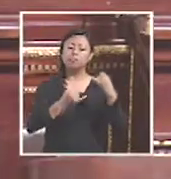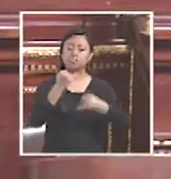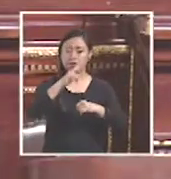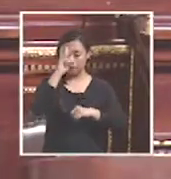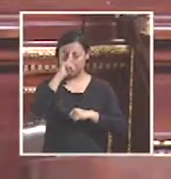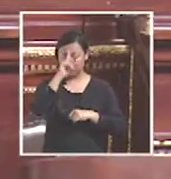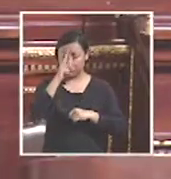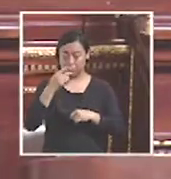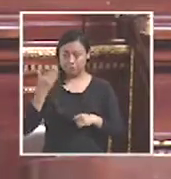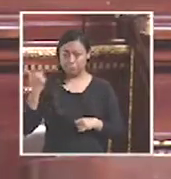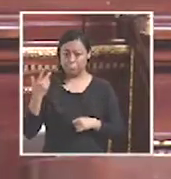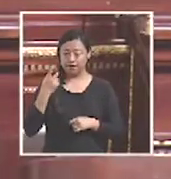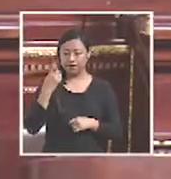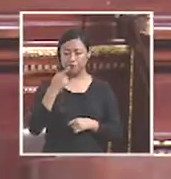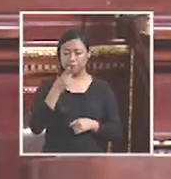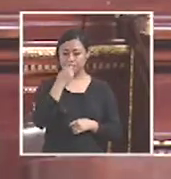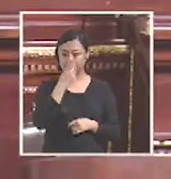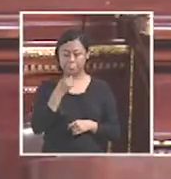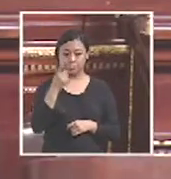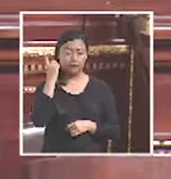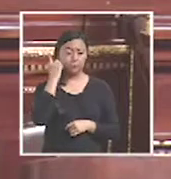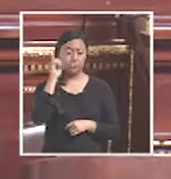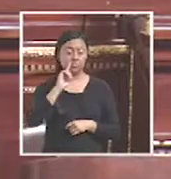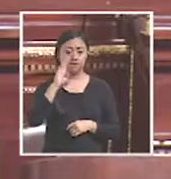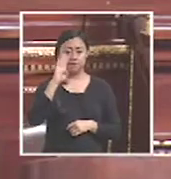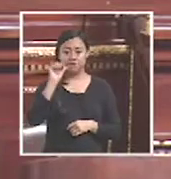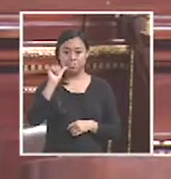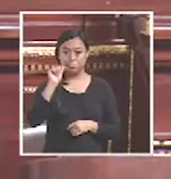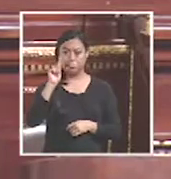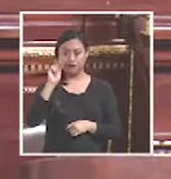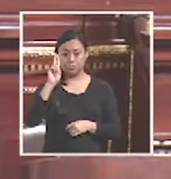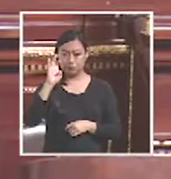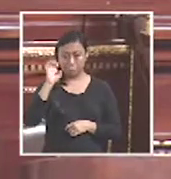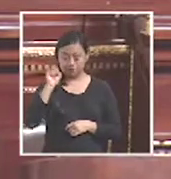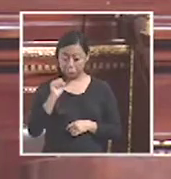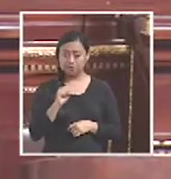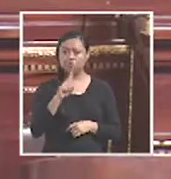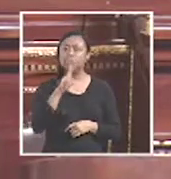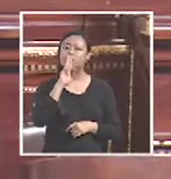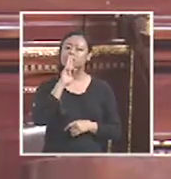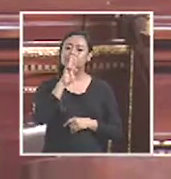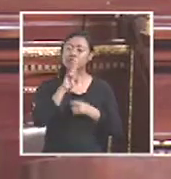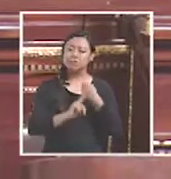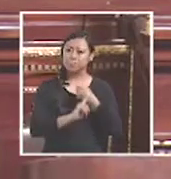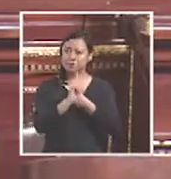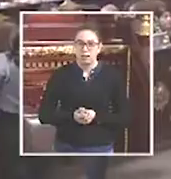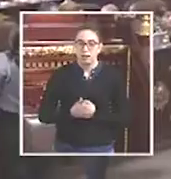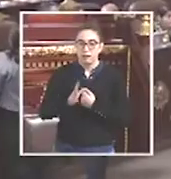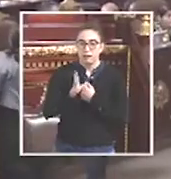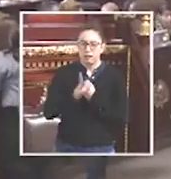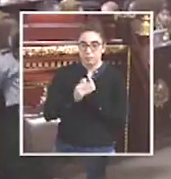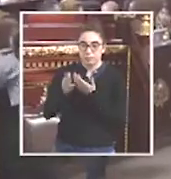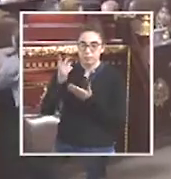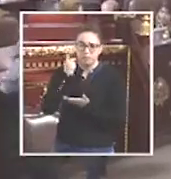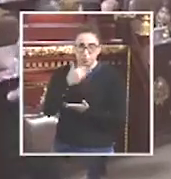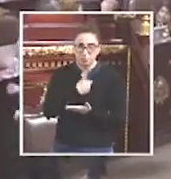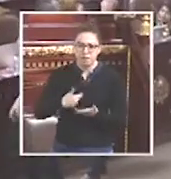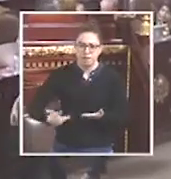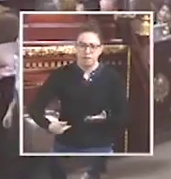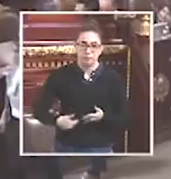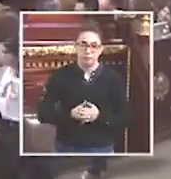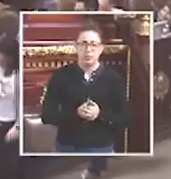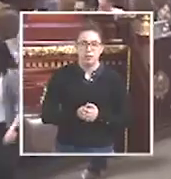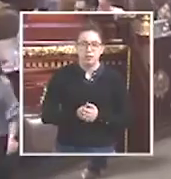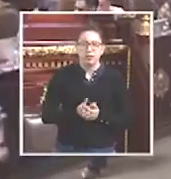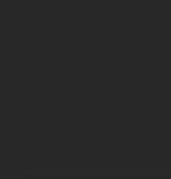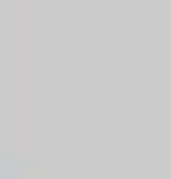el legislador Jorge Gaviño recordó que la Ciudad de México es la única entidad federativa en donde se encuentra permitido el aborto hasta las 12 primeras semanas